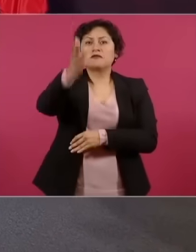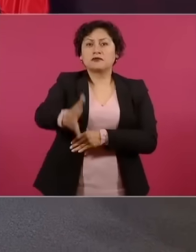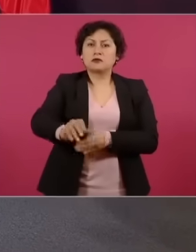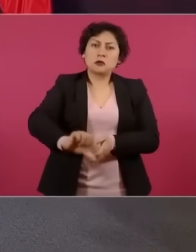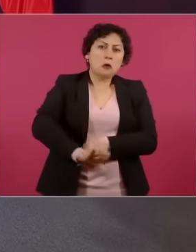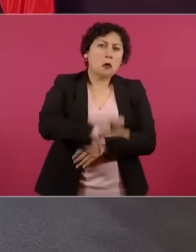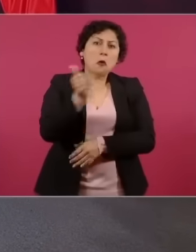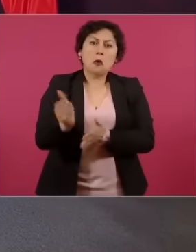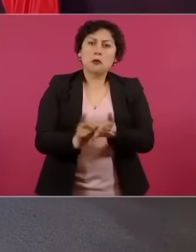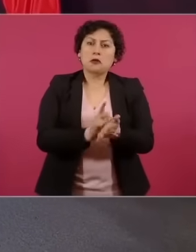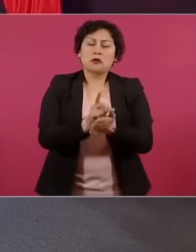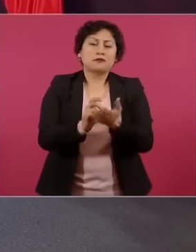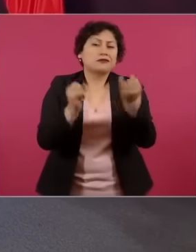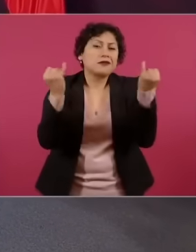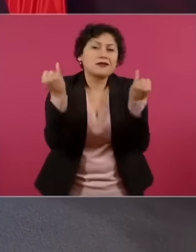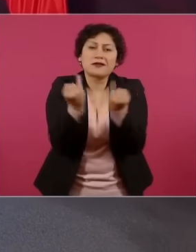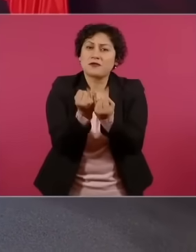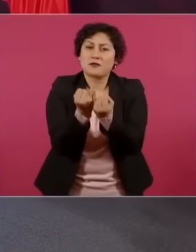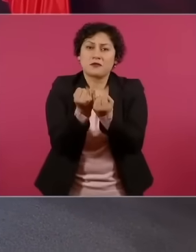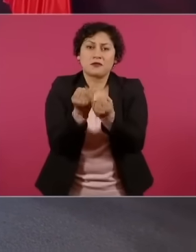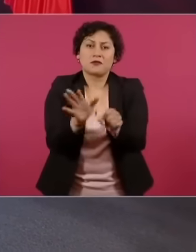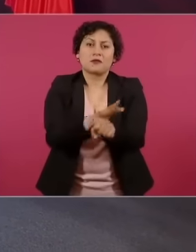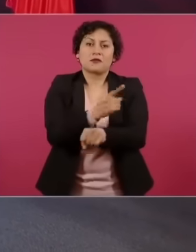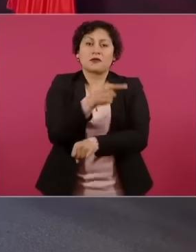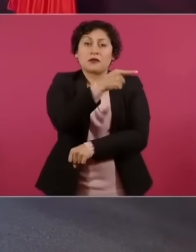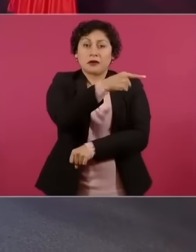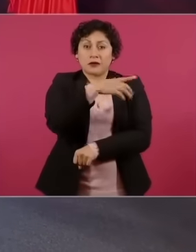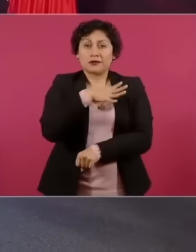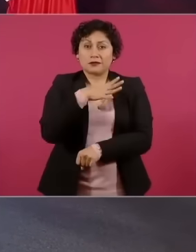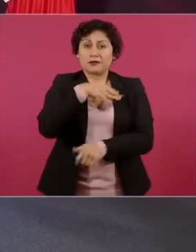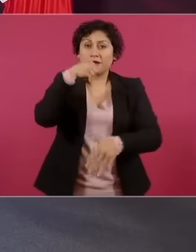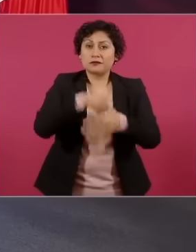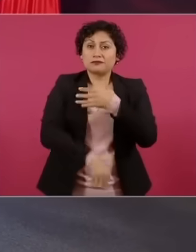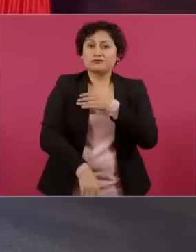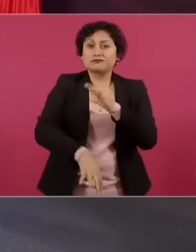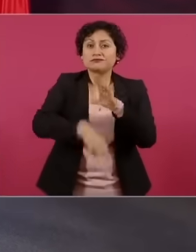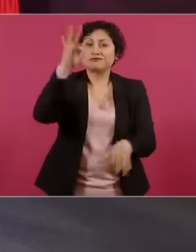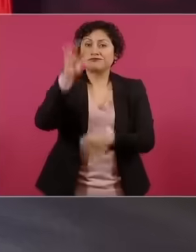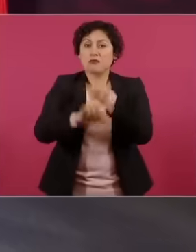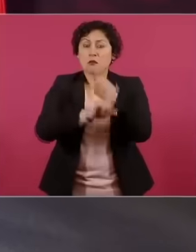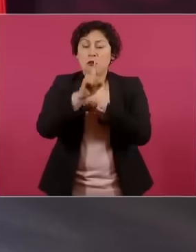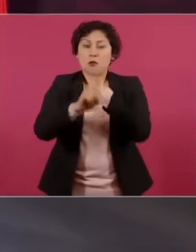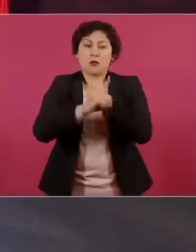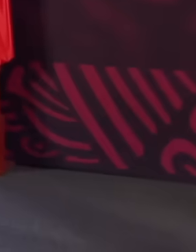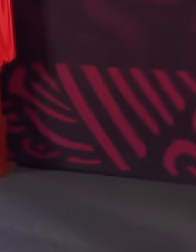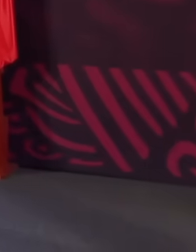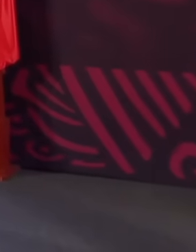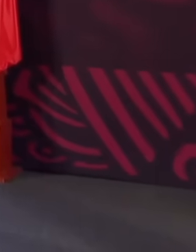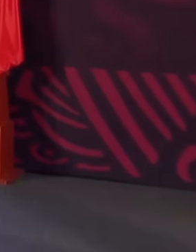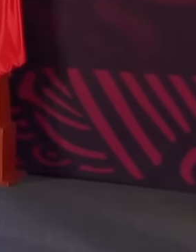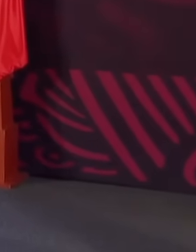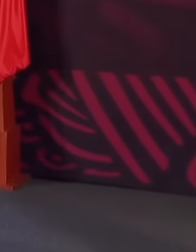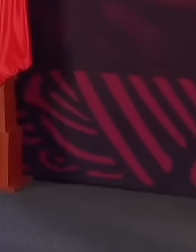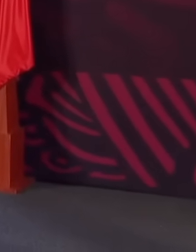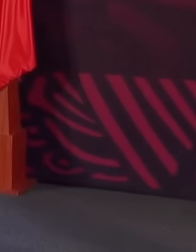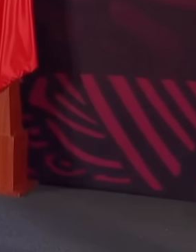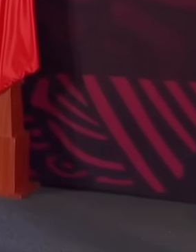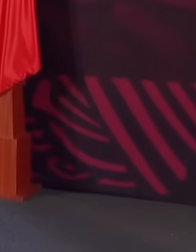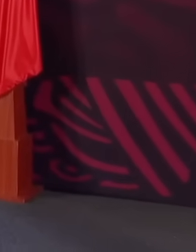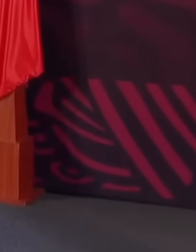mismo, porque el problema está ahí. El problema tiene que ver con la